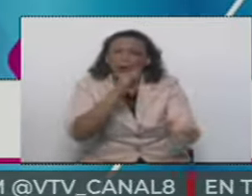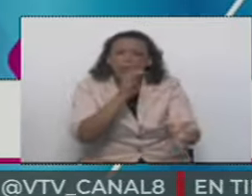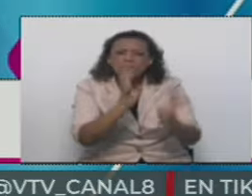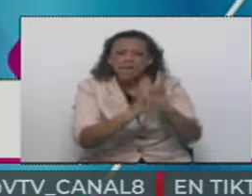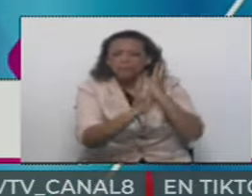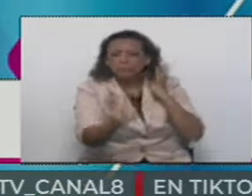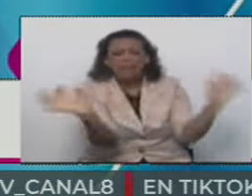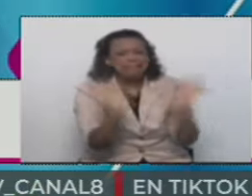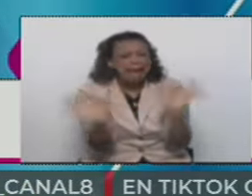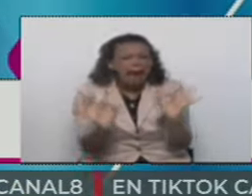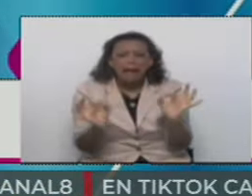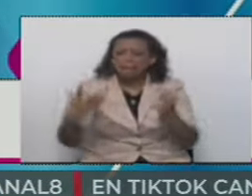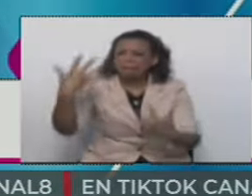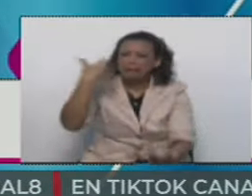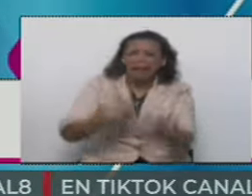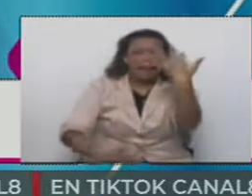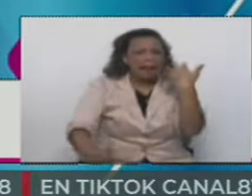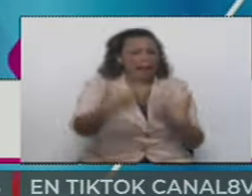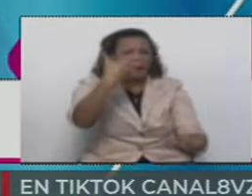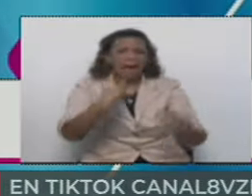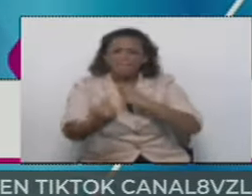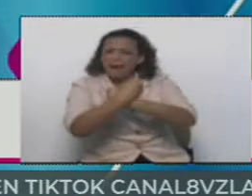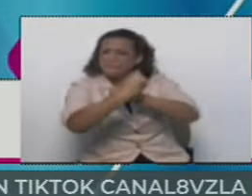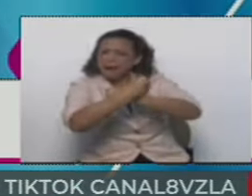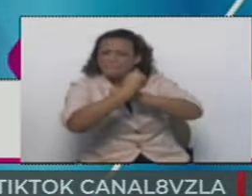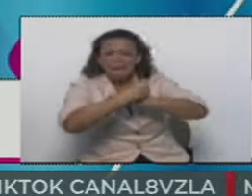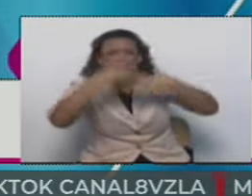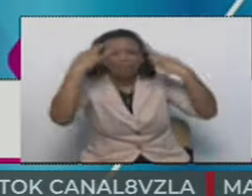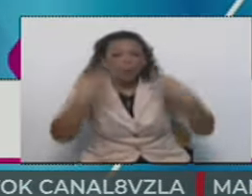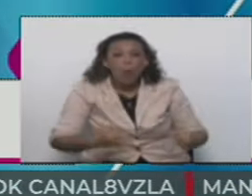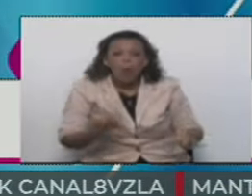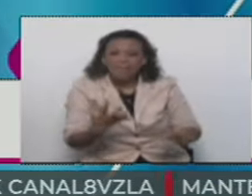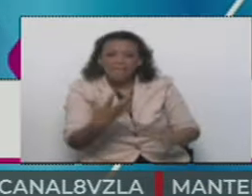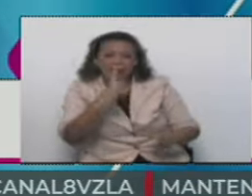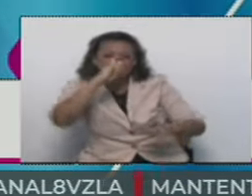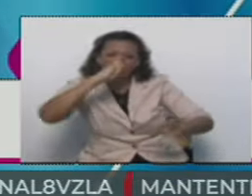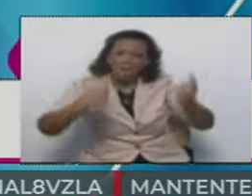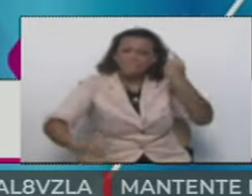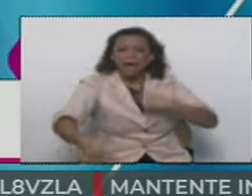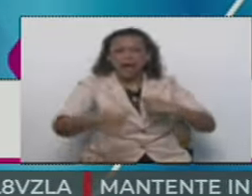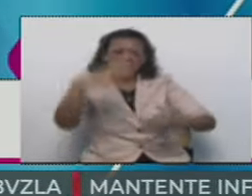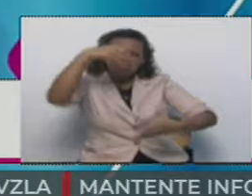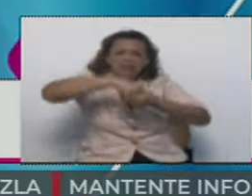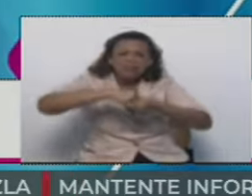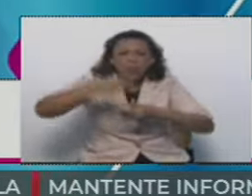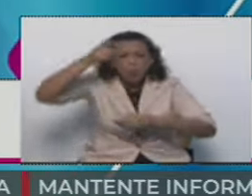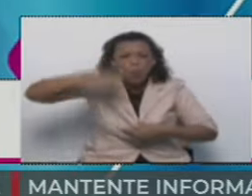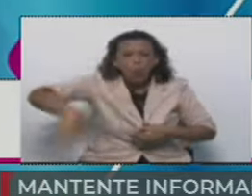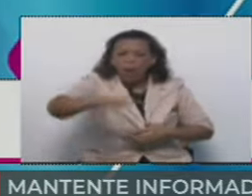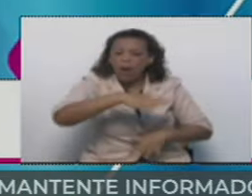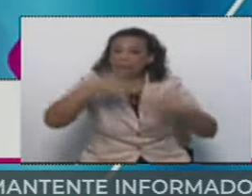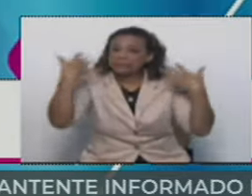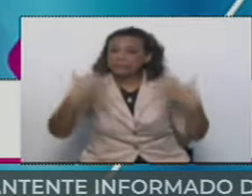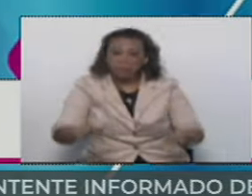psicológica, después de tanta agresión política, después de tantas amenazas externas, estamos